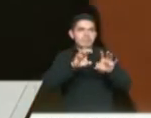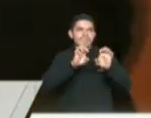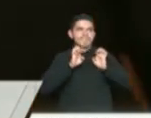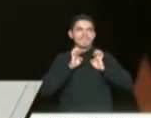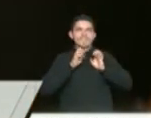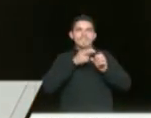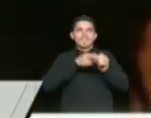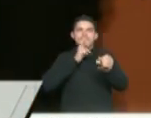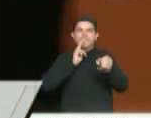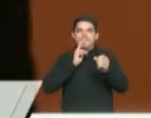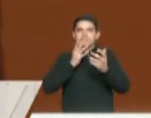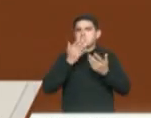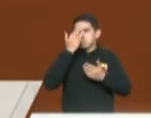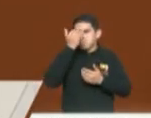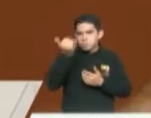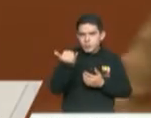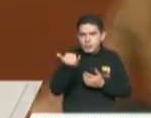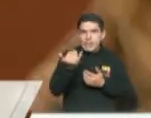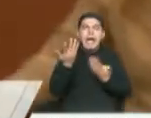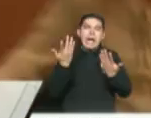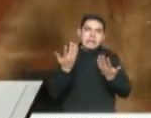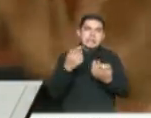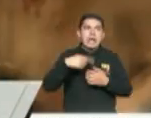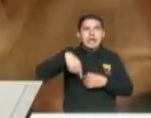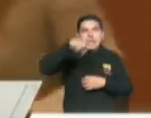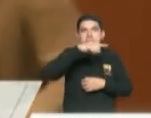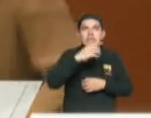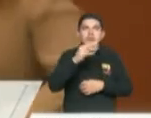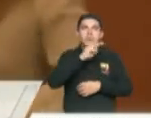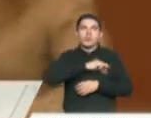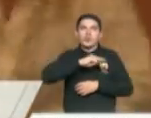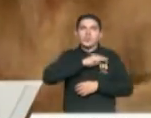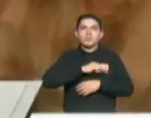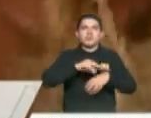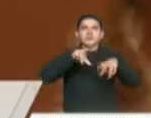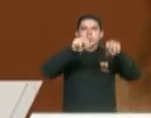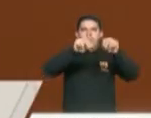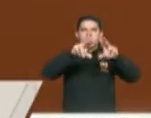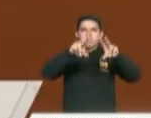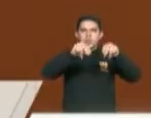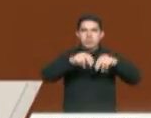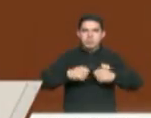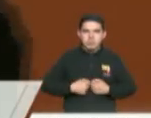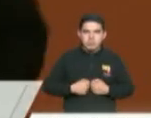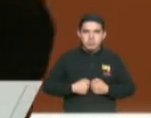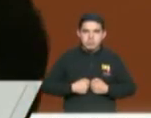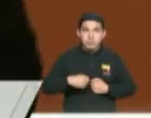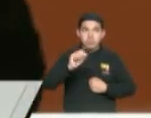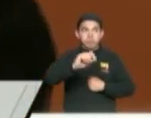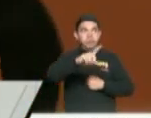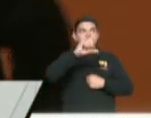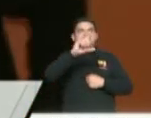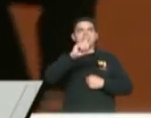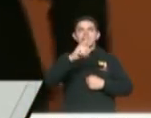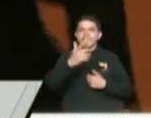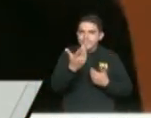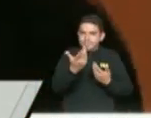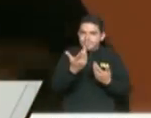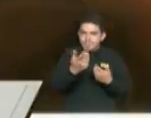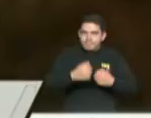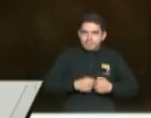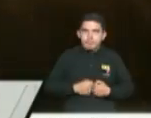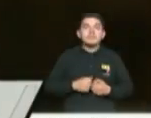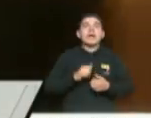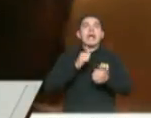anunció que se concreta después de que la alcaldesa capitalina se opusiera al proyecto por su exorbitante costo las autoridades